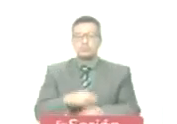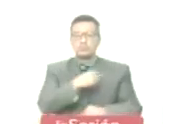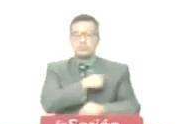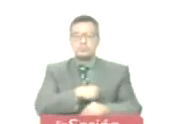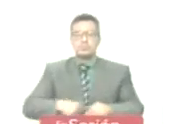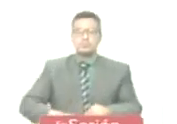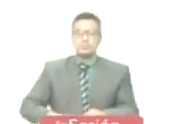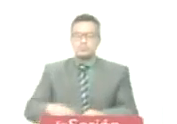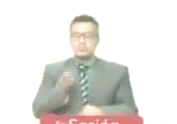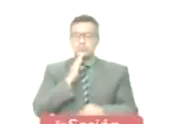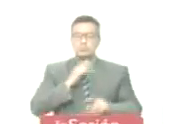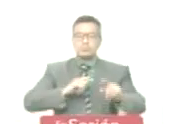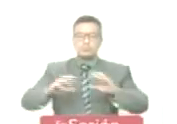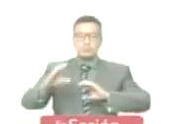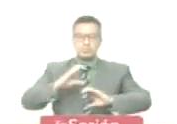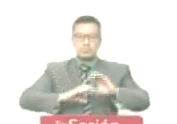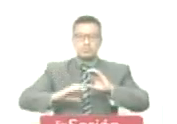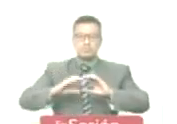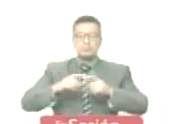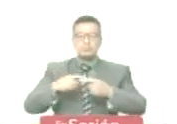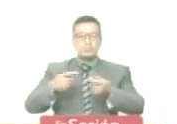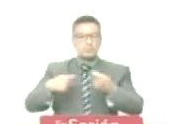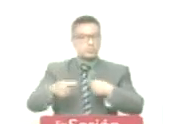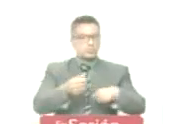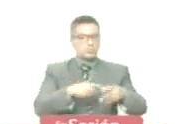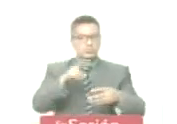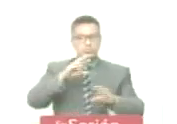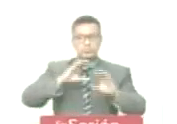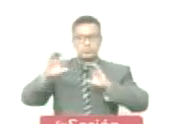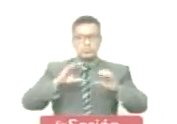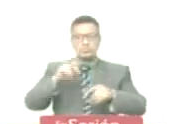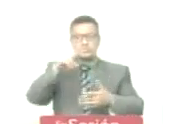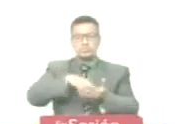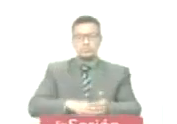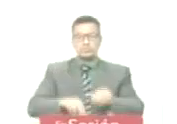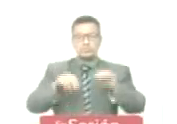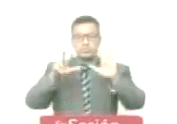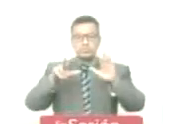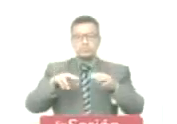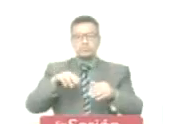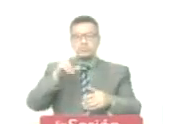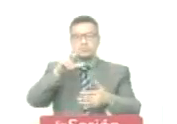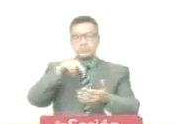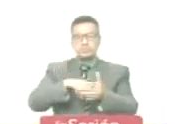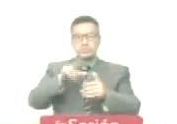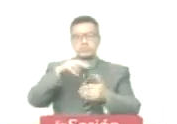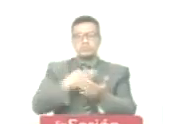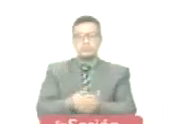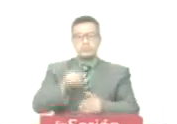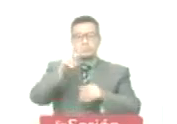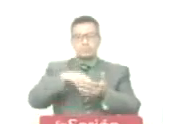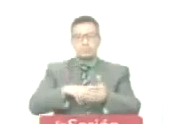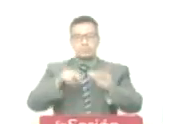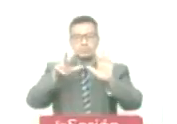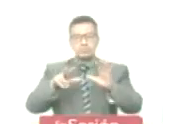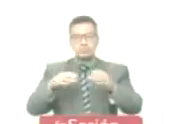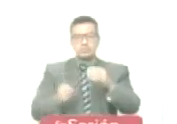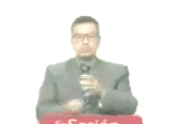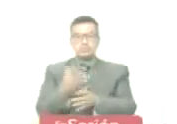presidente del Banco de Comercio Exterior 2013 al 2018, presidente fundador de la